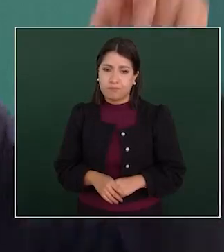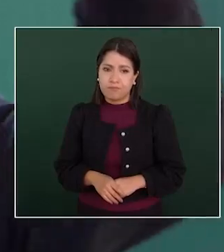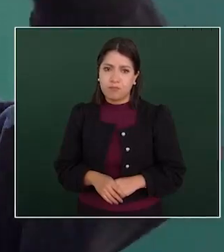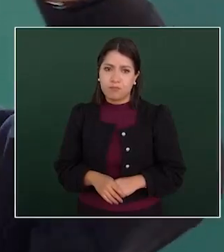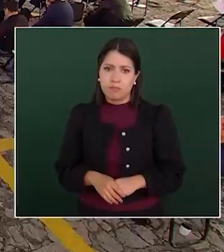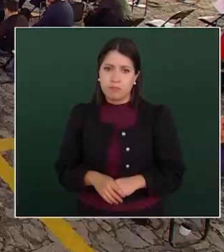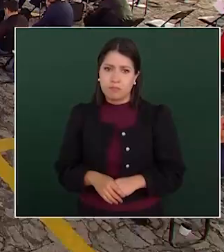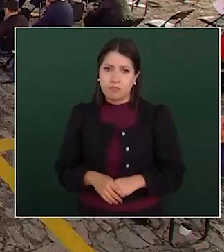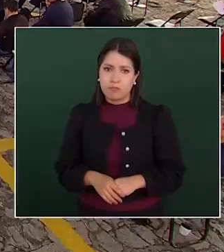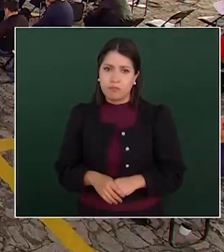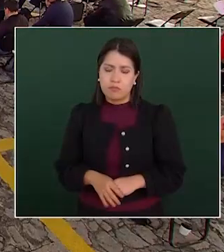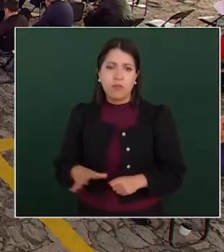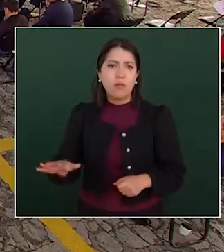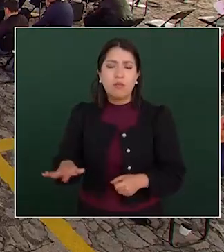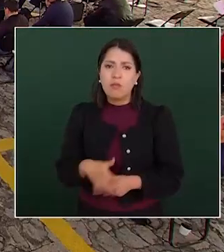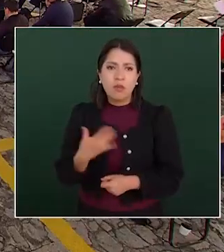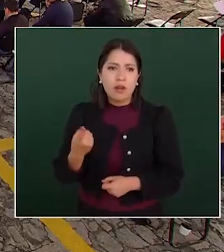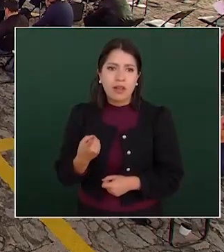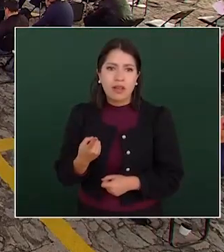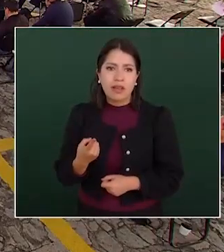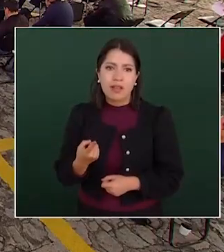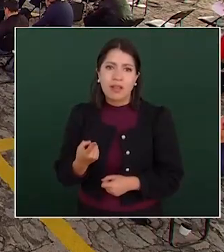Porque ya empezaban